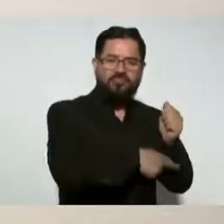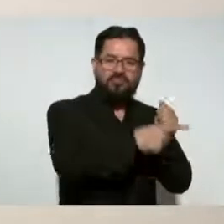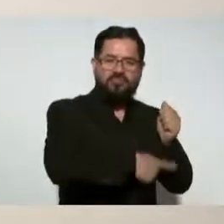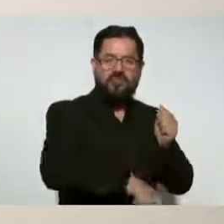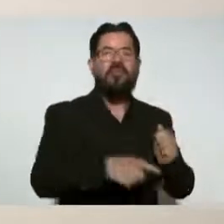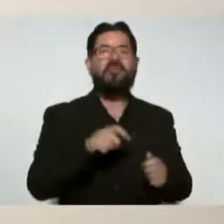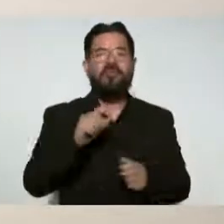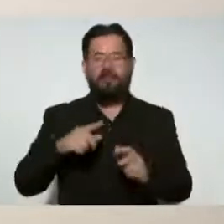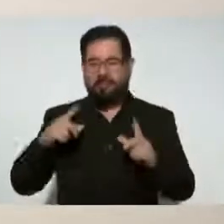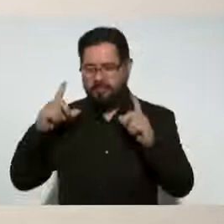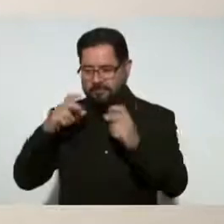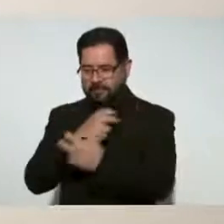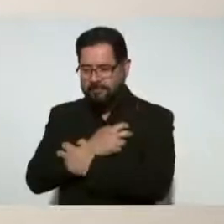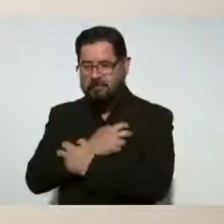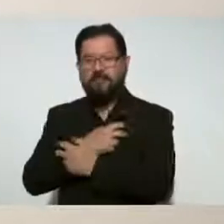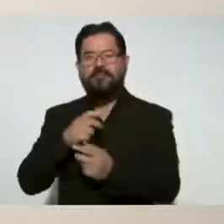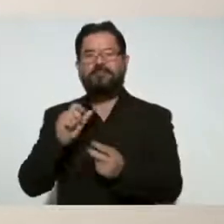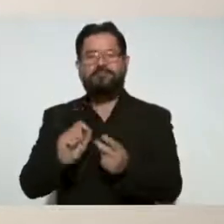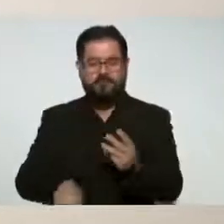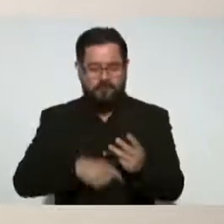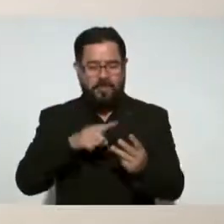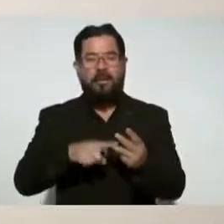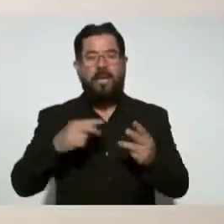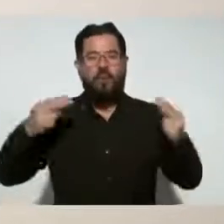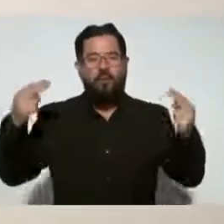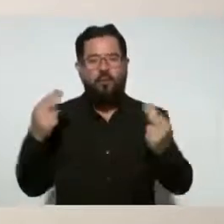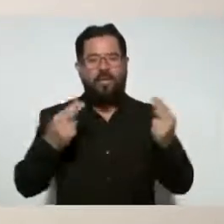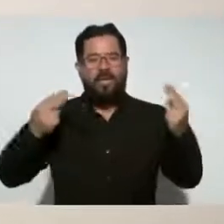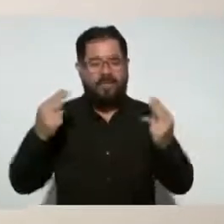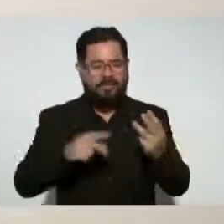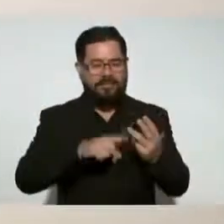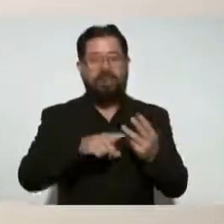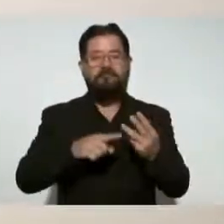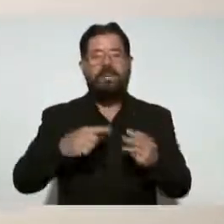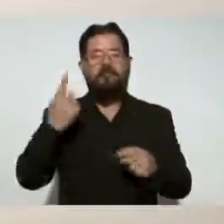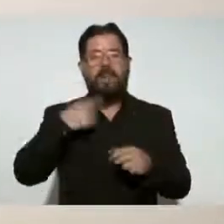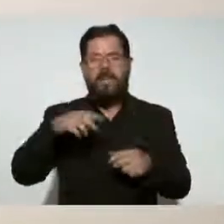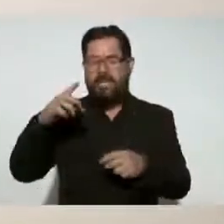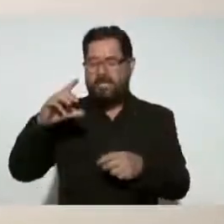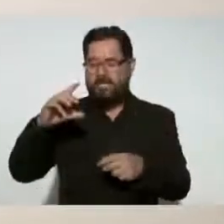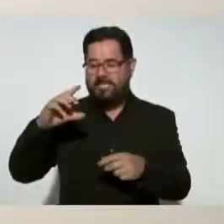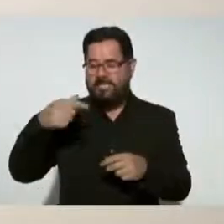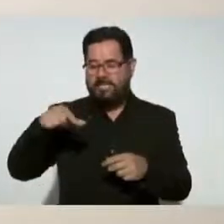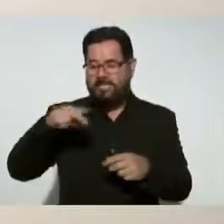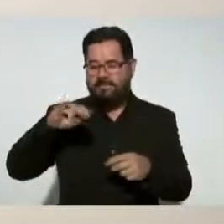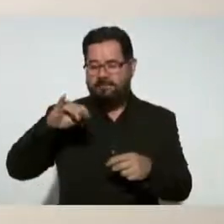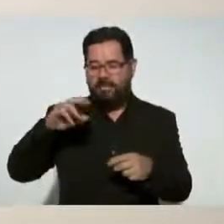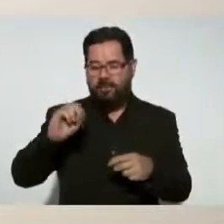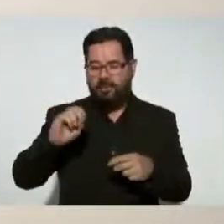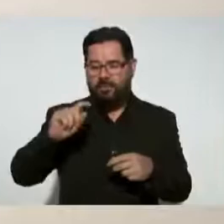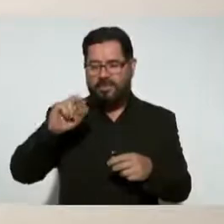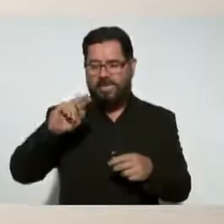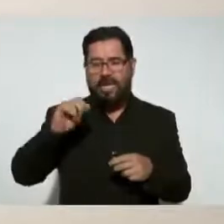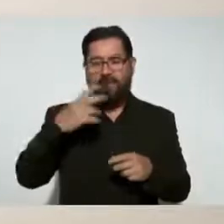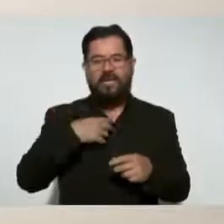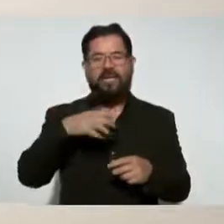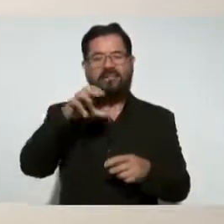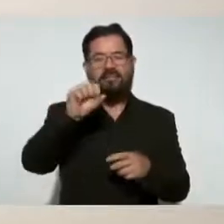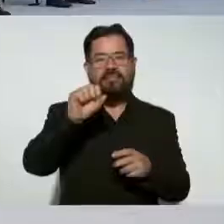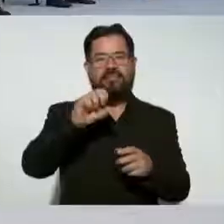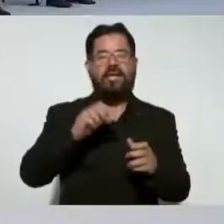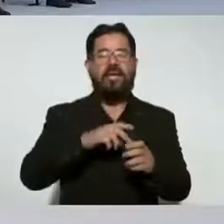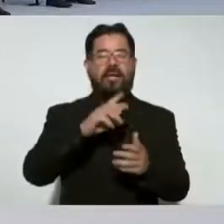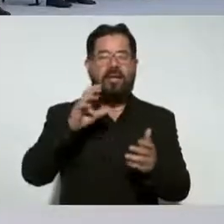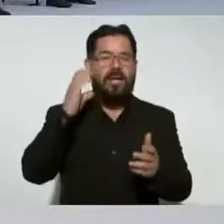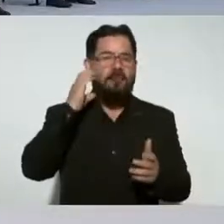radiología, mayor capacidad en área de urgencias, quimioterapia, más de 170 camas, unidad de quemados,